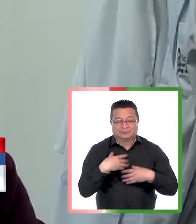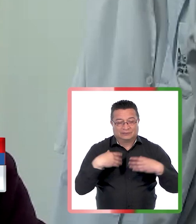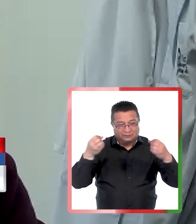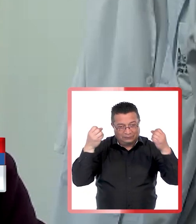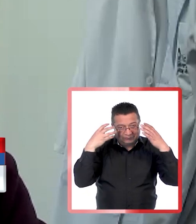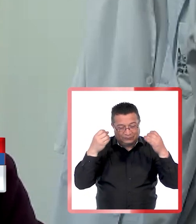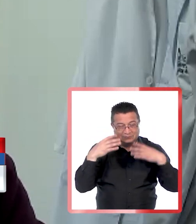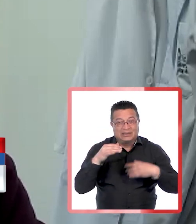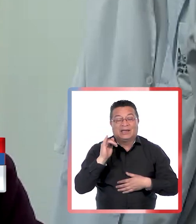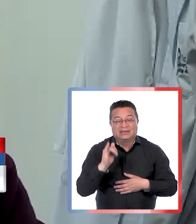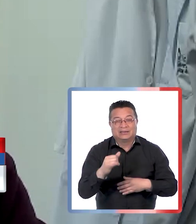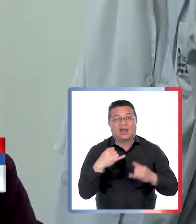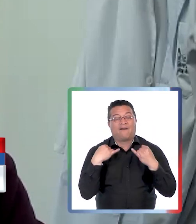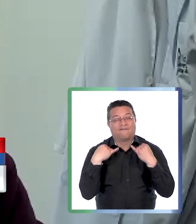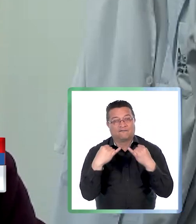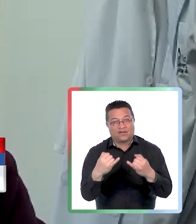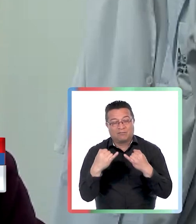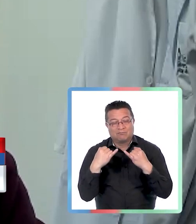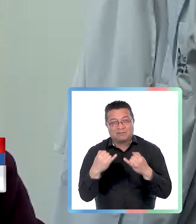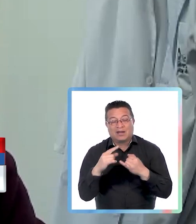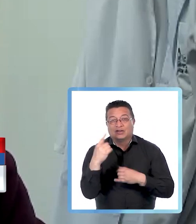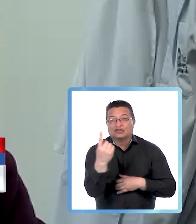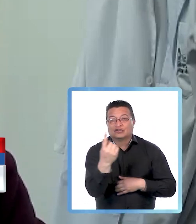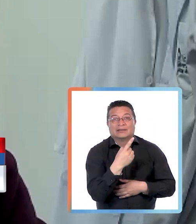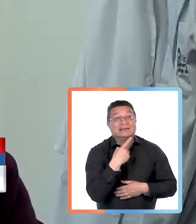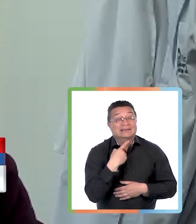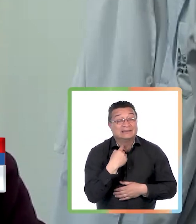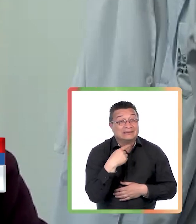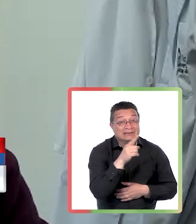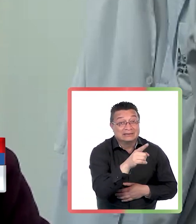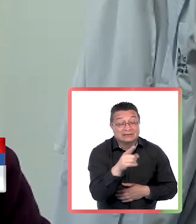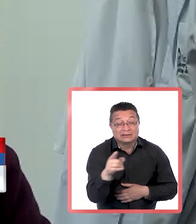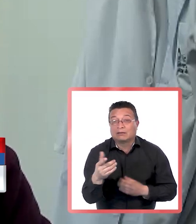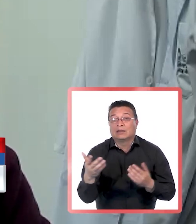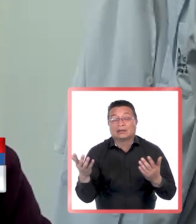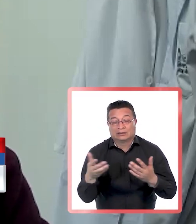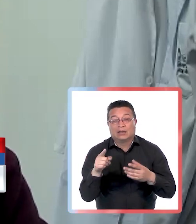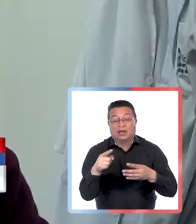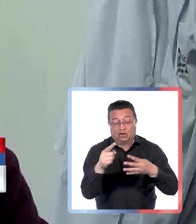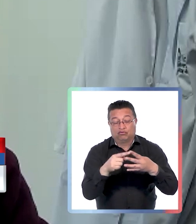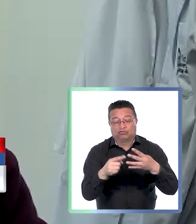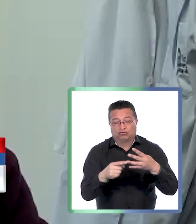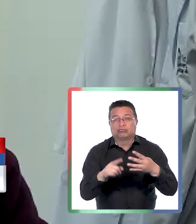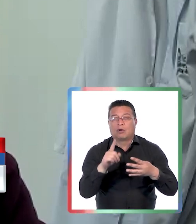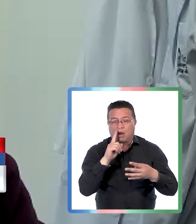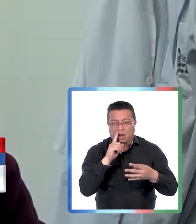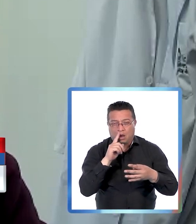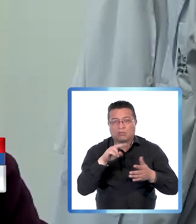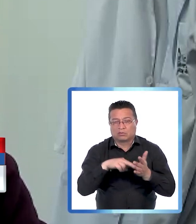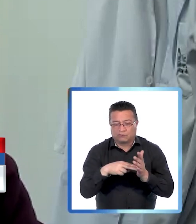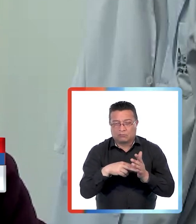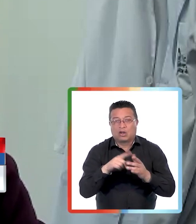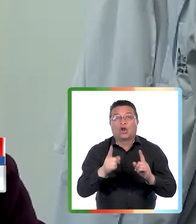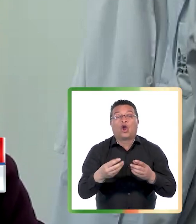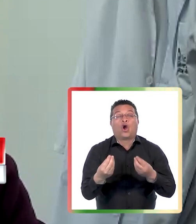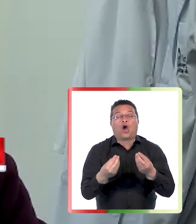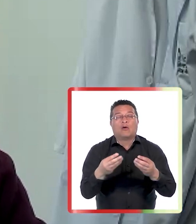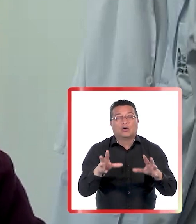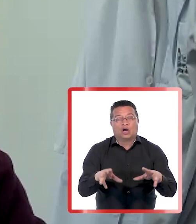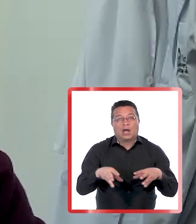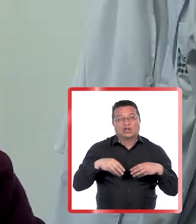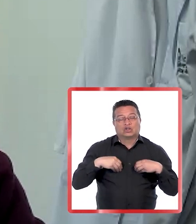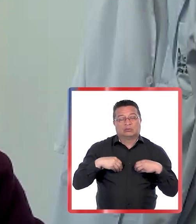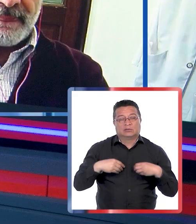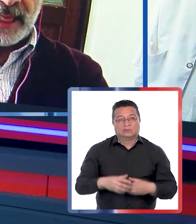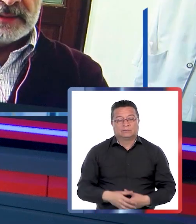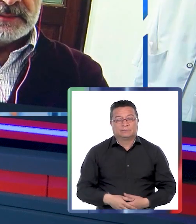nuestra educación y de informar a los interesados de que estas cosas existen y de cómo abordarlas.